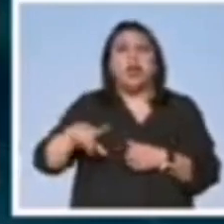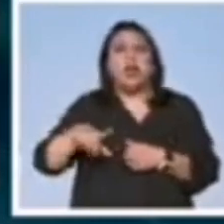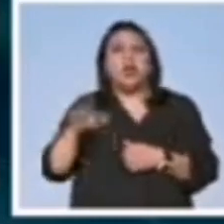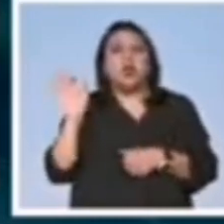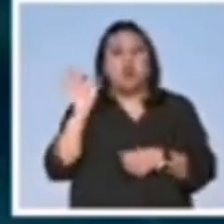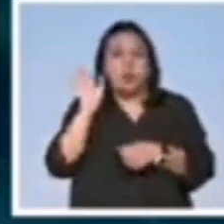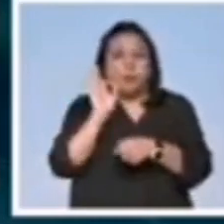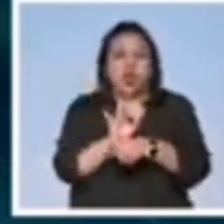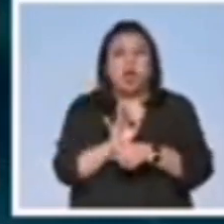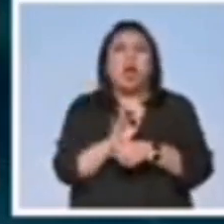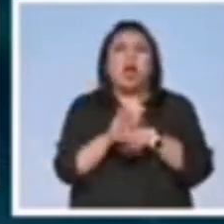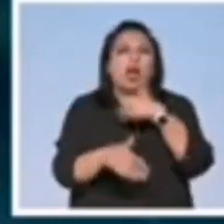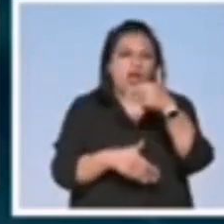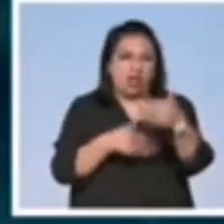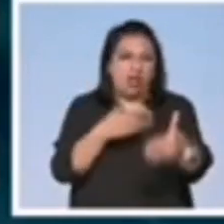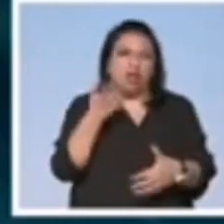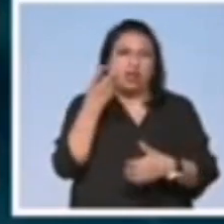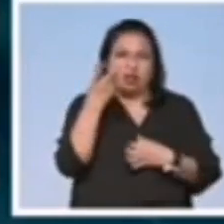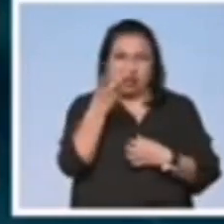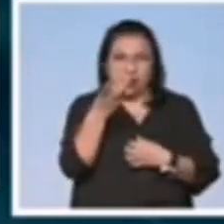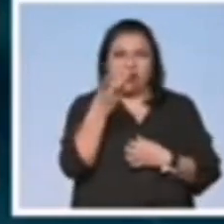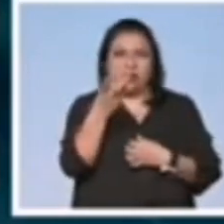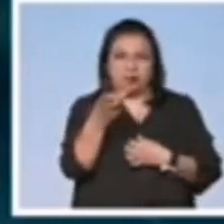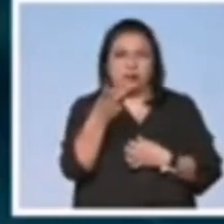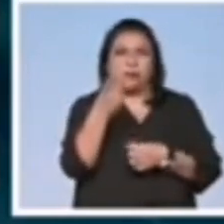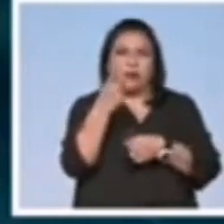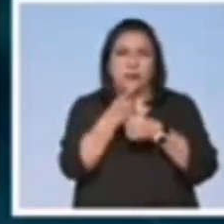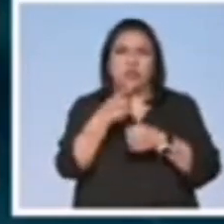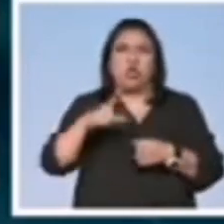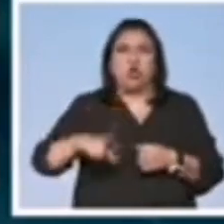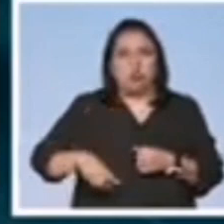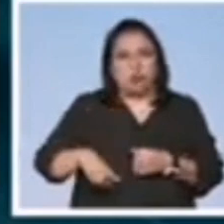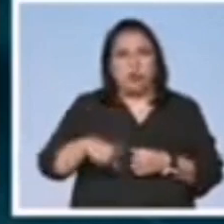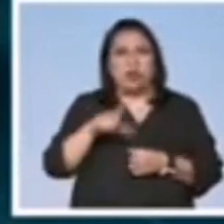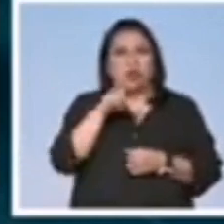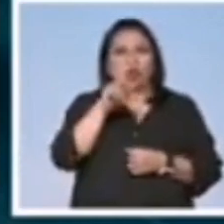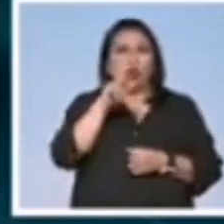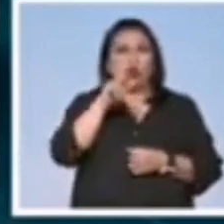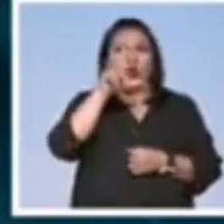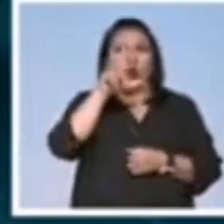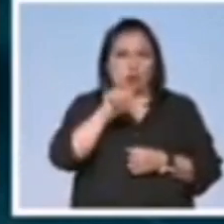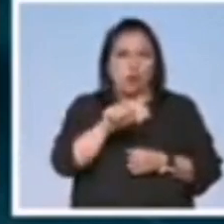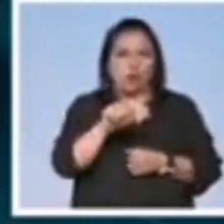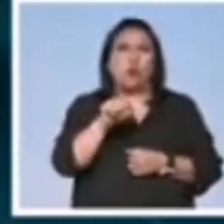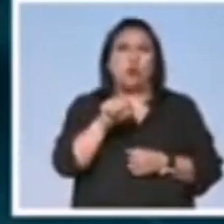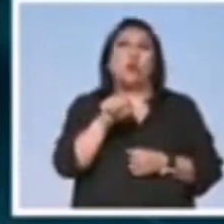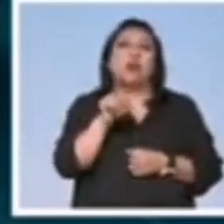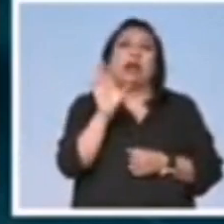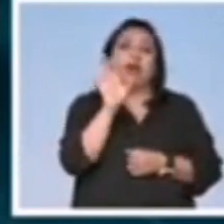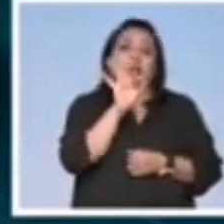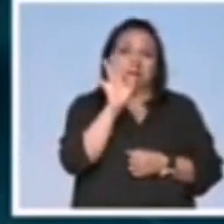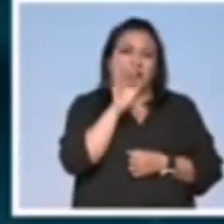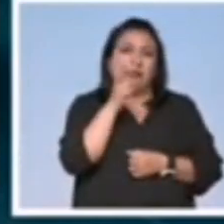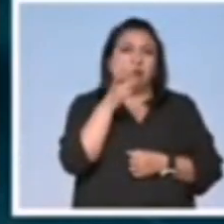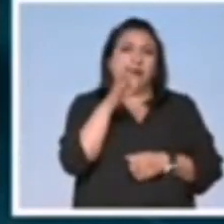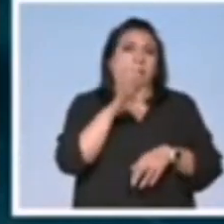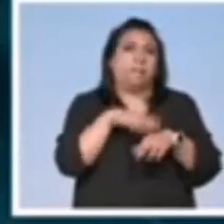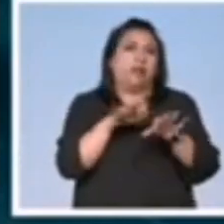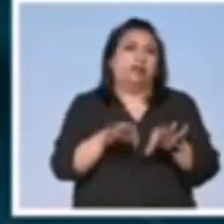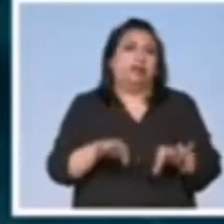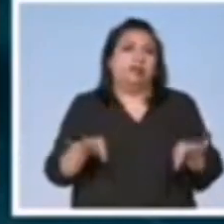progresistas, y justamente el primer gobierno de Lula quizás haya sido de los más